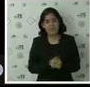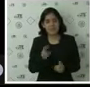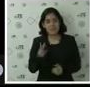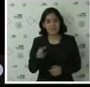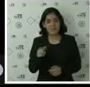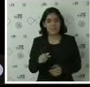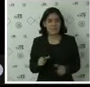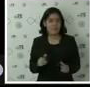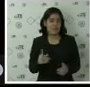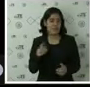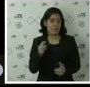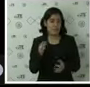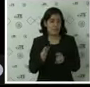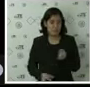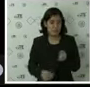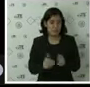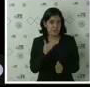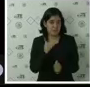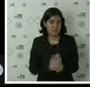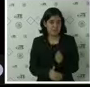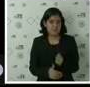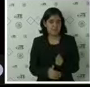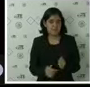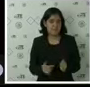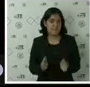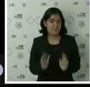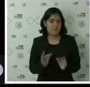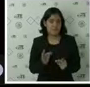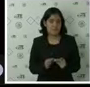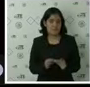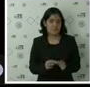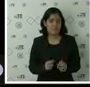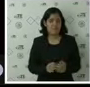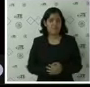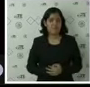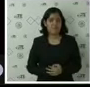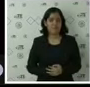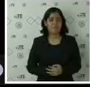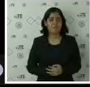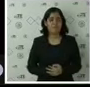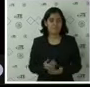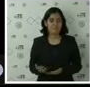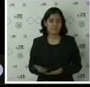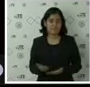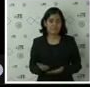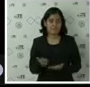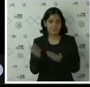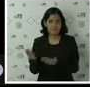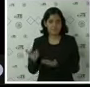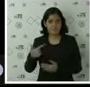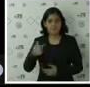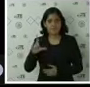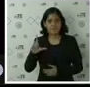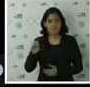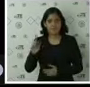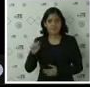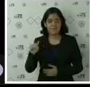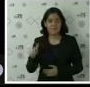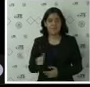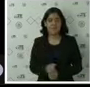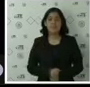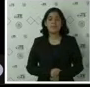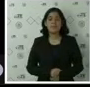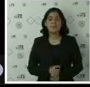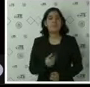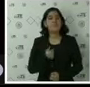mucho, sobre todo la retroalimentación tan respetuosa de todas y todos. Te cedo el uso, mi querida Gloria. Pues primero